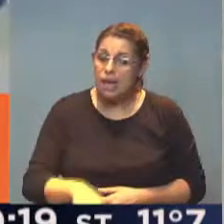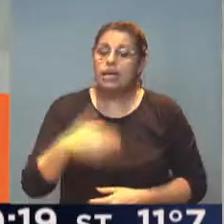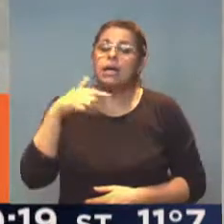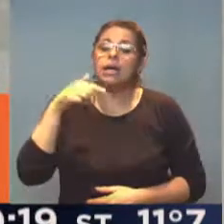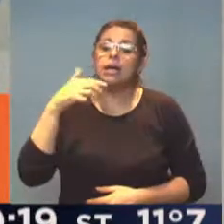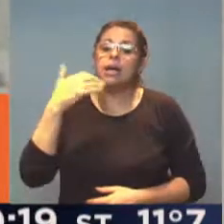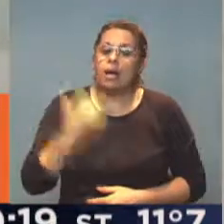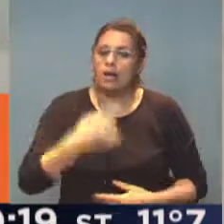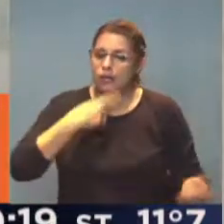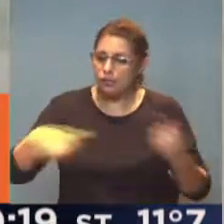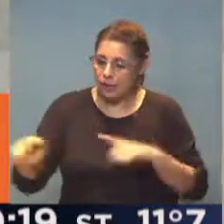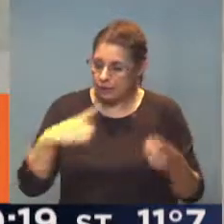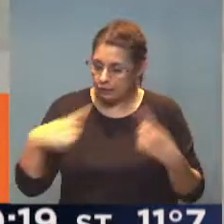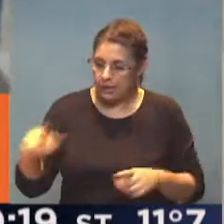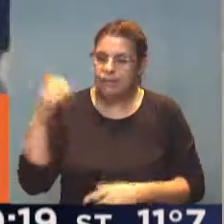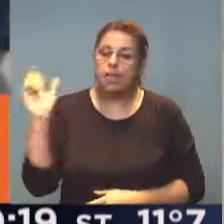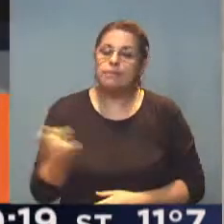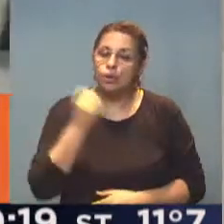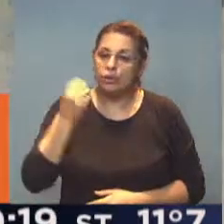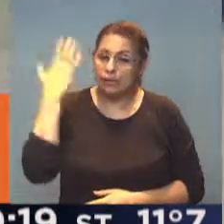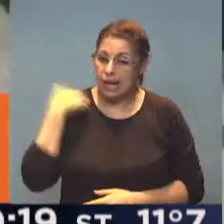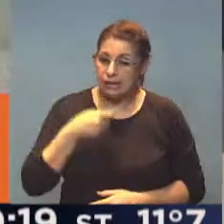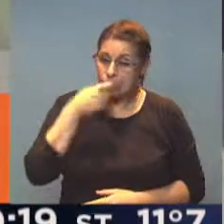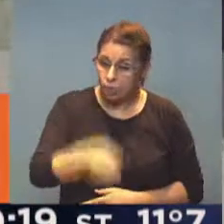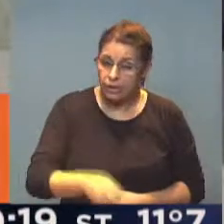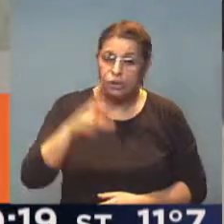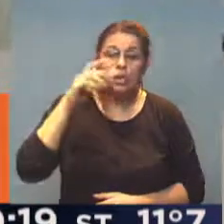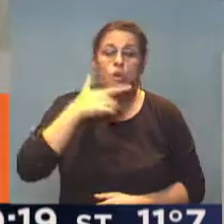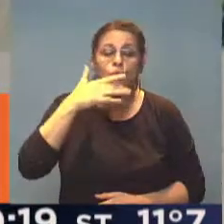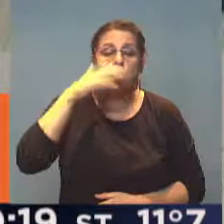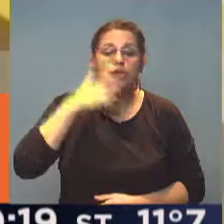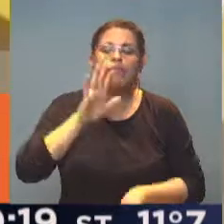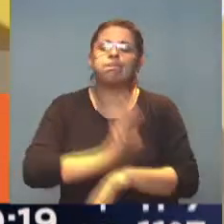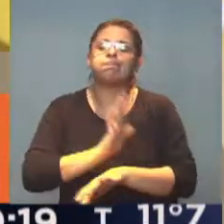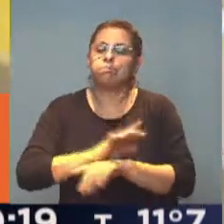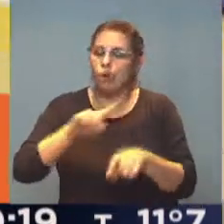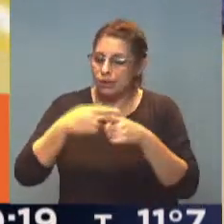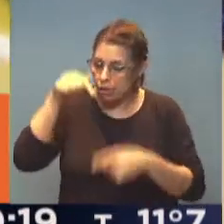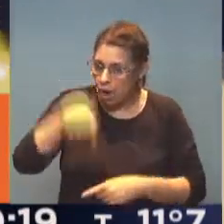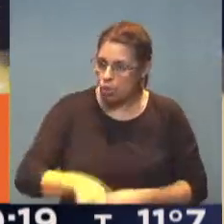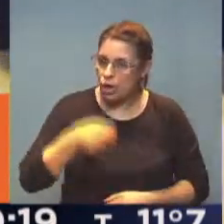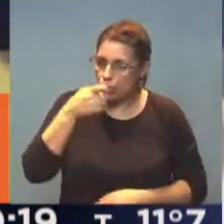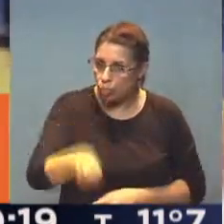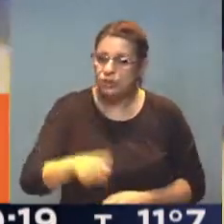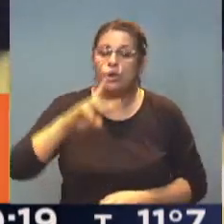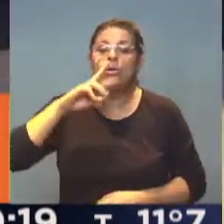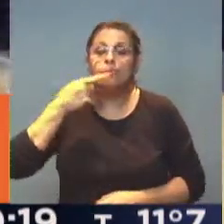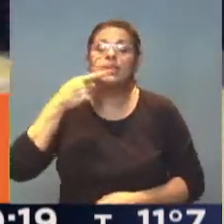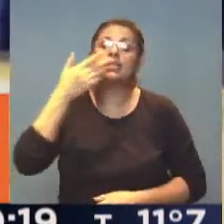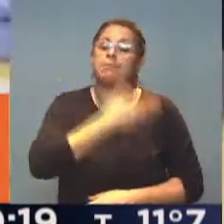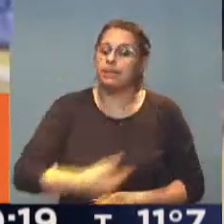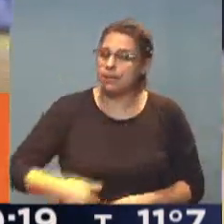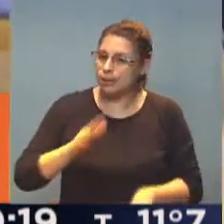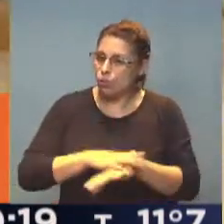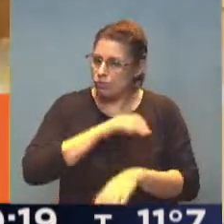diferencia importante. El juicio Rousseff fue de carácter político. En cambio, el que enfrenta a su ex vicepresidente es por